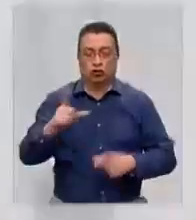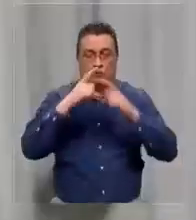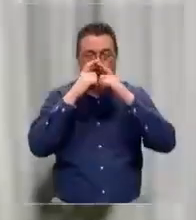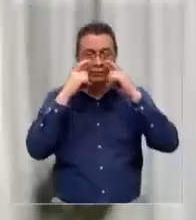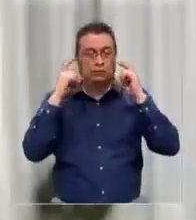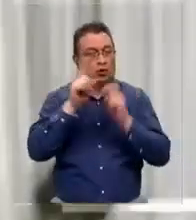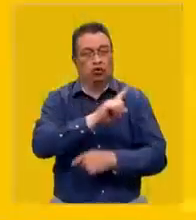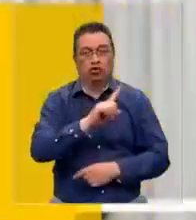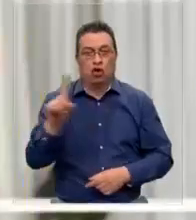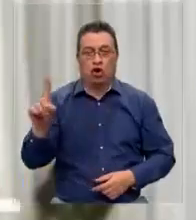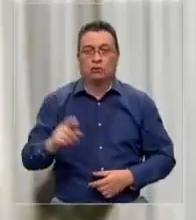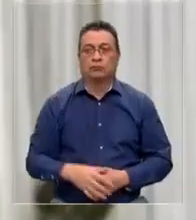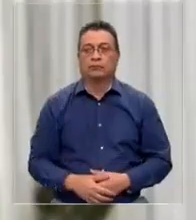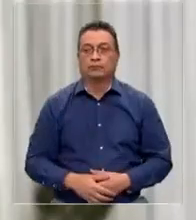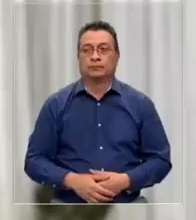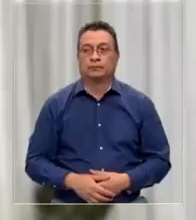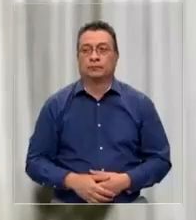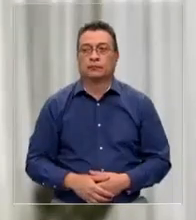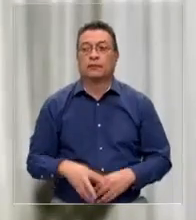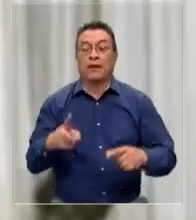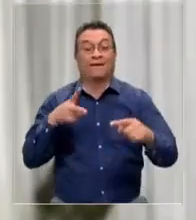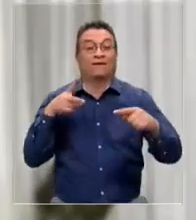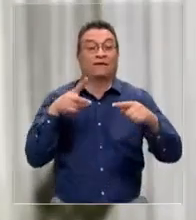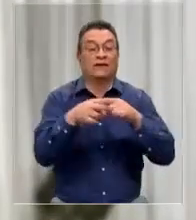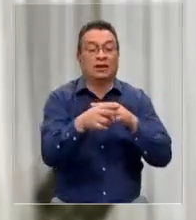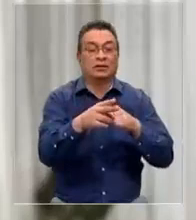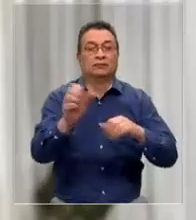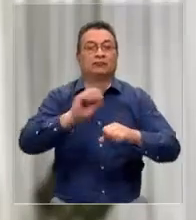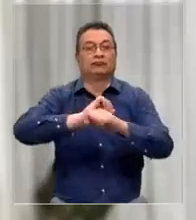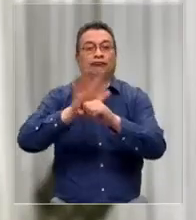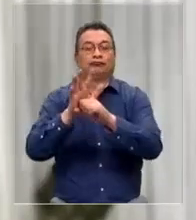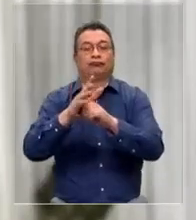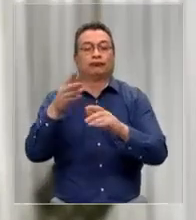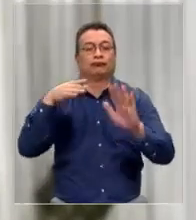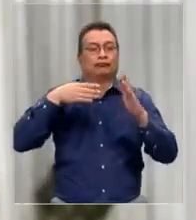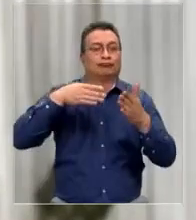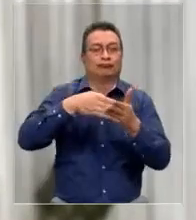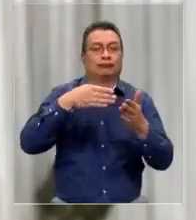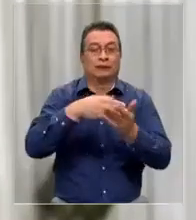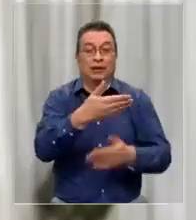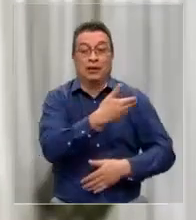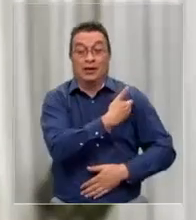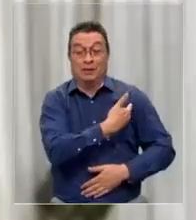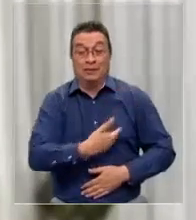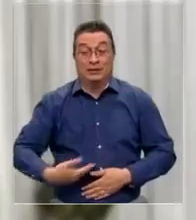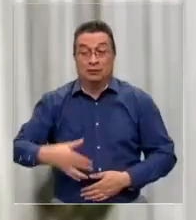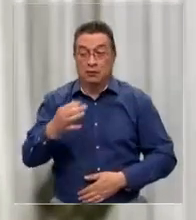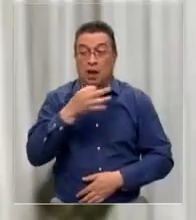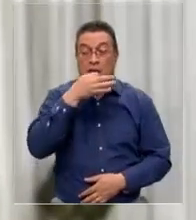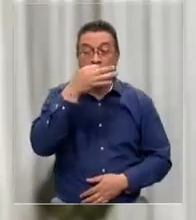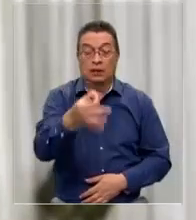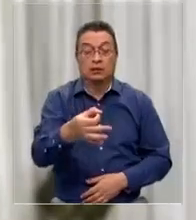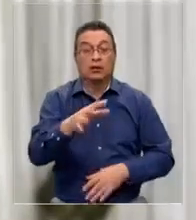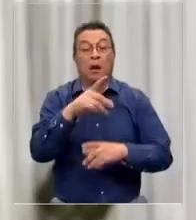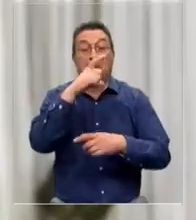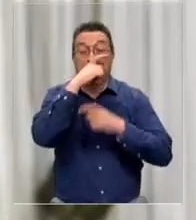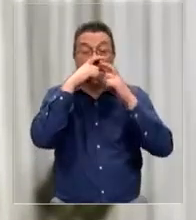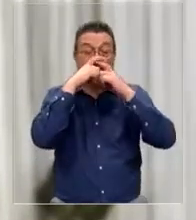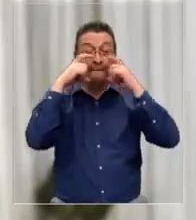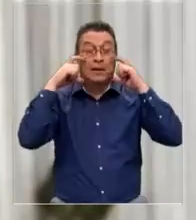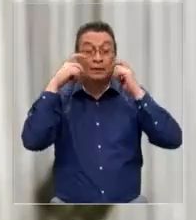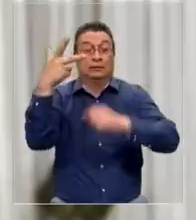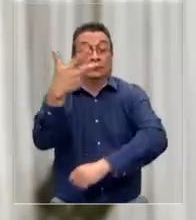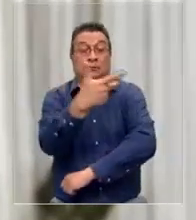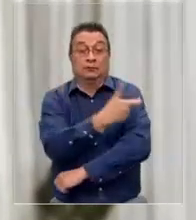mascarilla. Fin de las restricciones por la pandemia. El presidente Abinader indica que el uso de mascarilla y